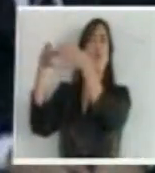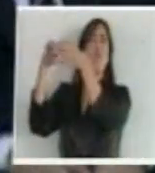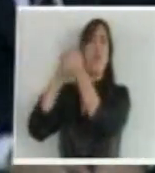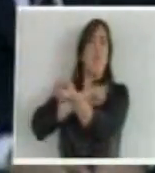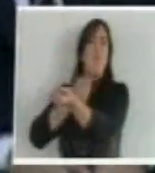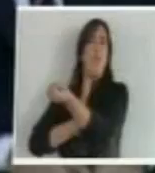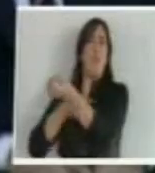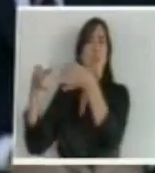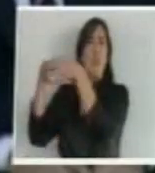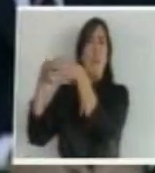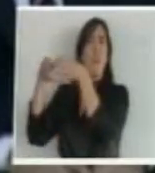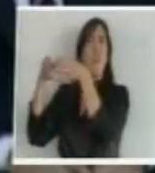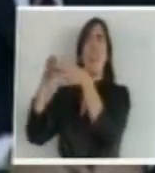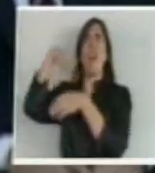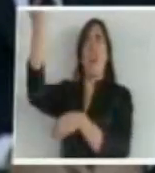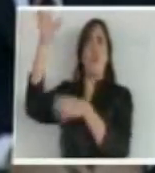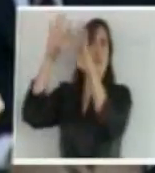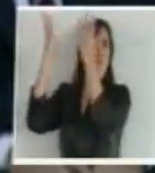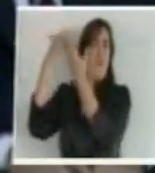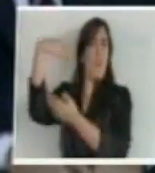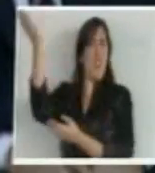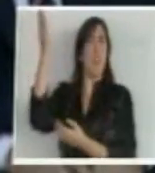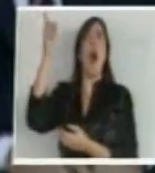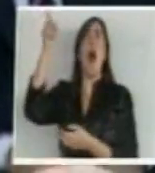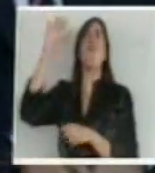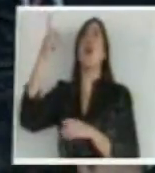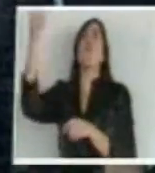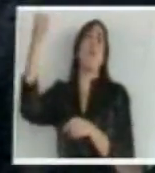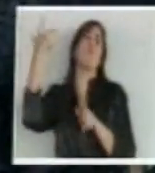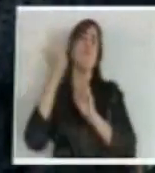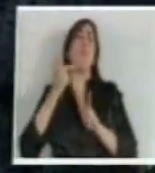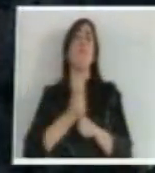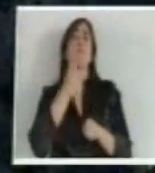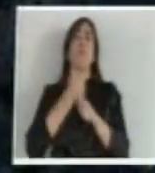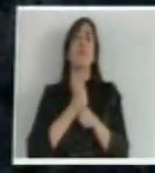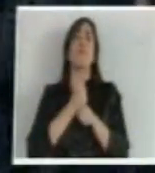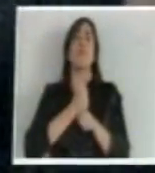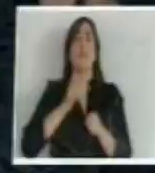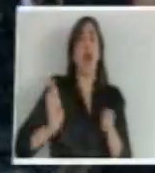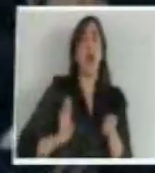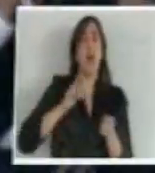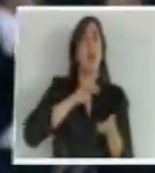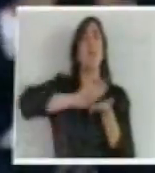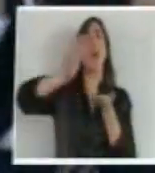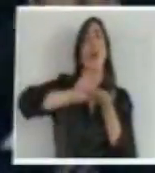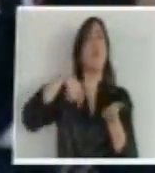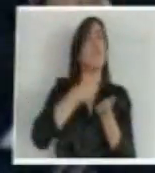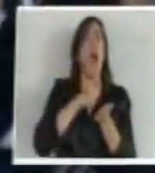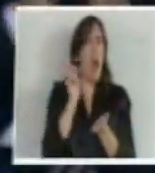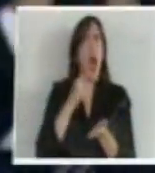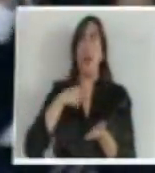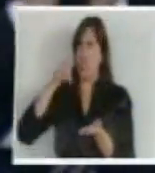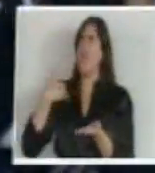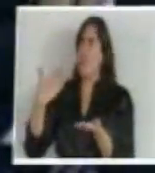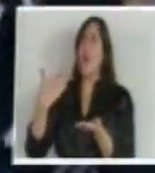internacionales que la Argentina iba a hacer frente a su deuda, pero no a costa del hambre y la miseria del pueblo.